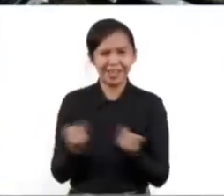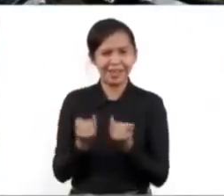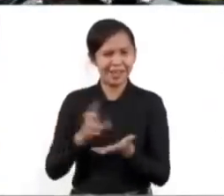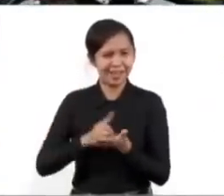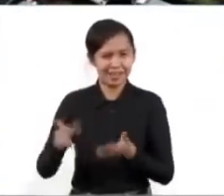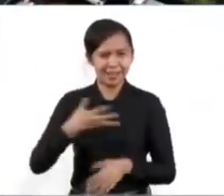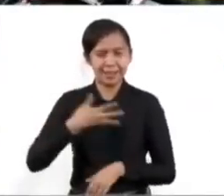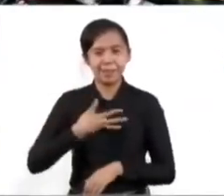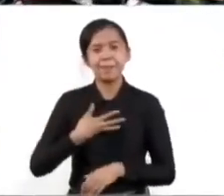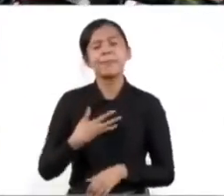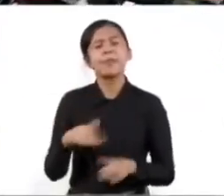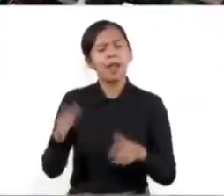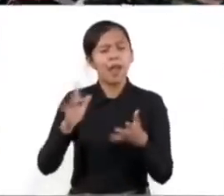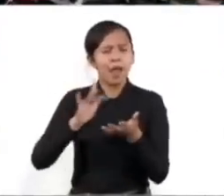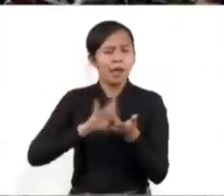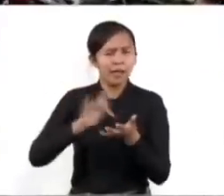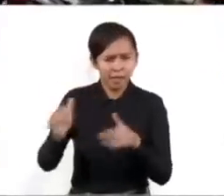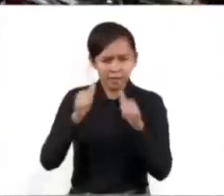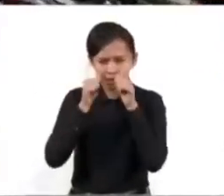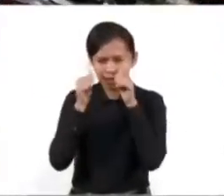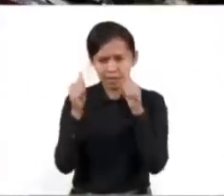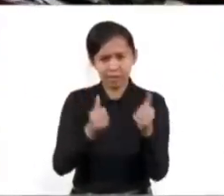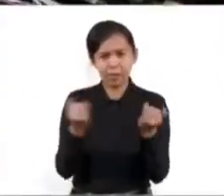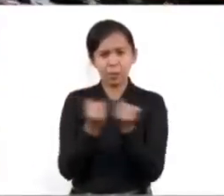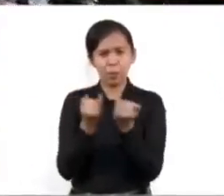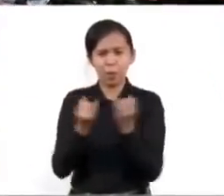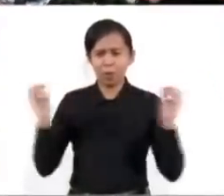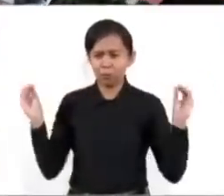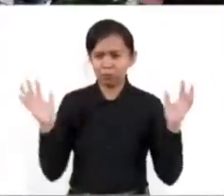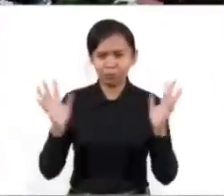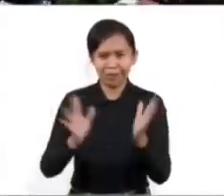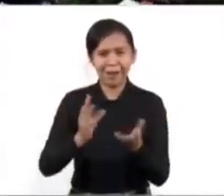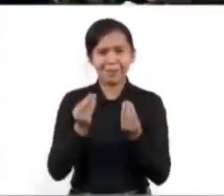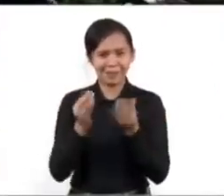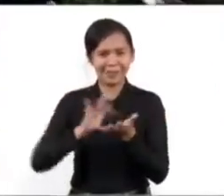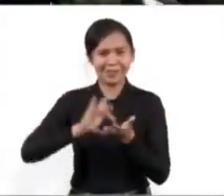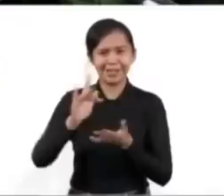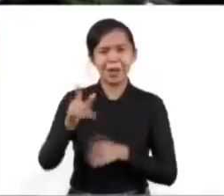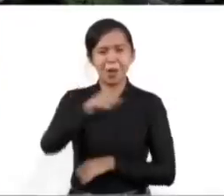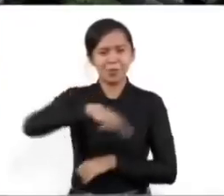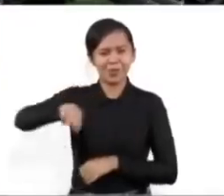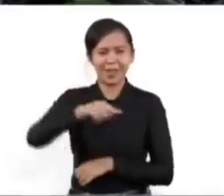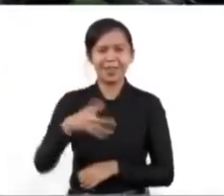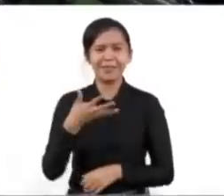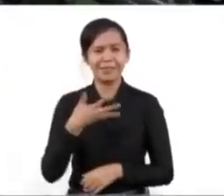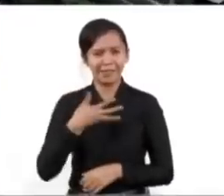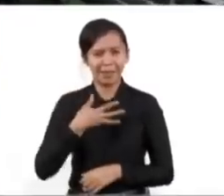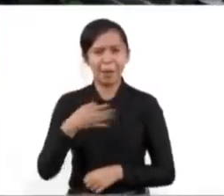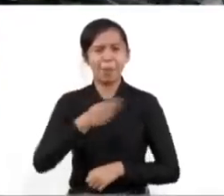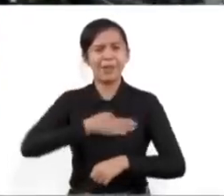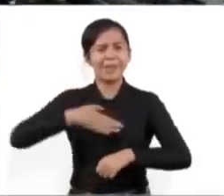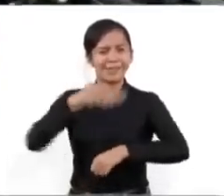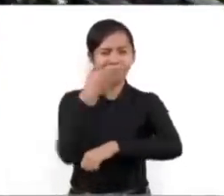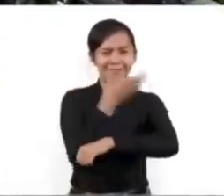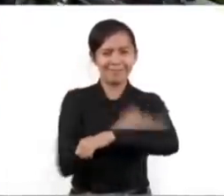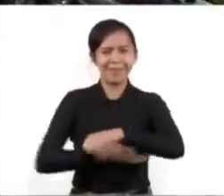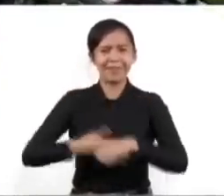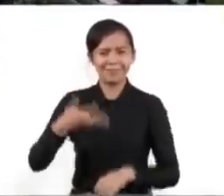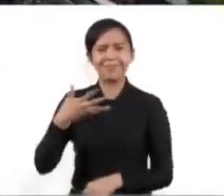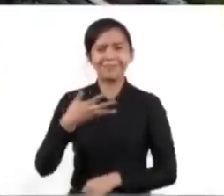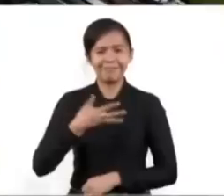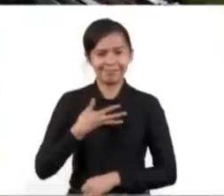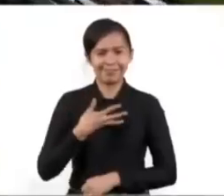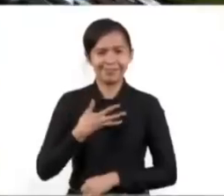El titular de la Secretaría de Obras y Servicios, Juan Antonio Esteva, destacó que el puente Chamixto tuvo